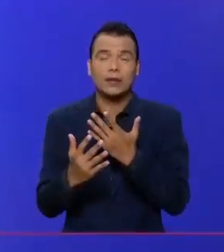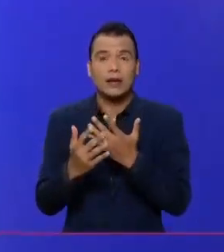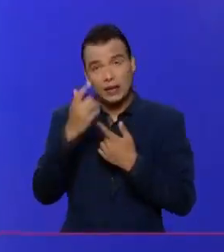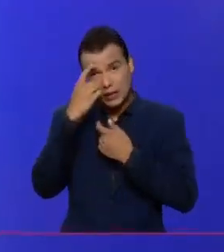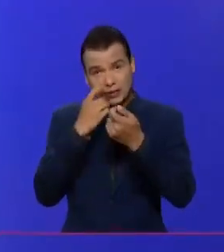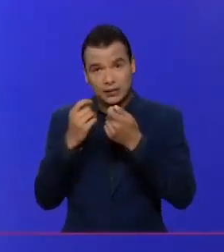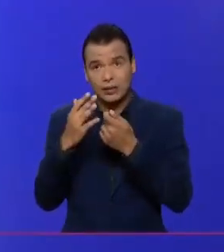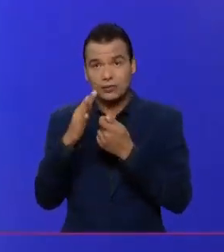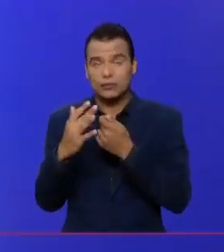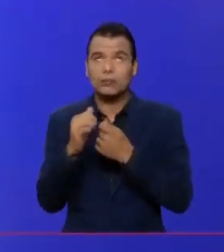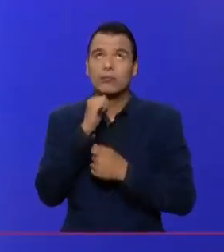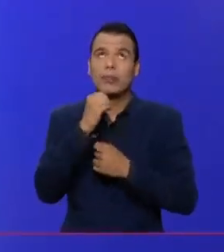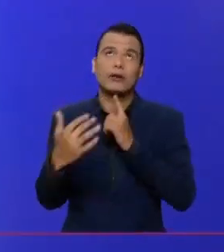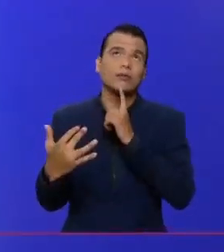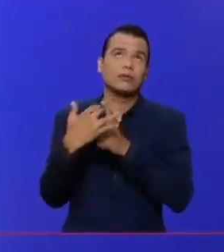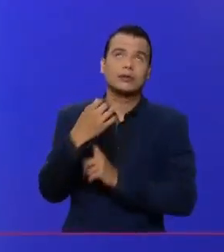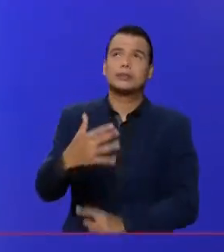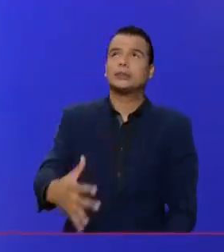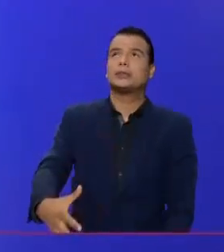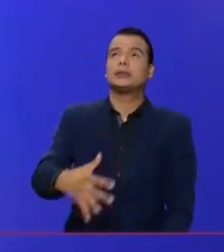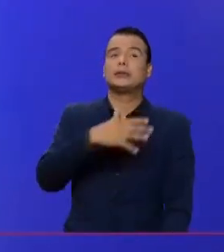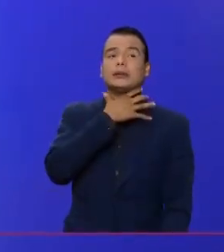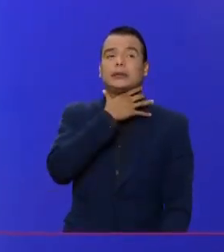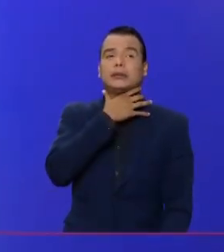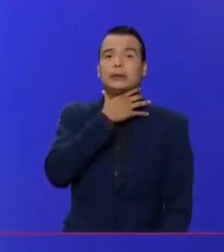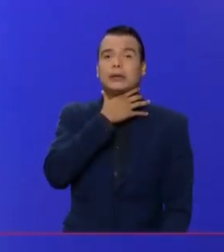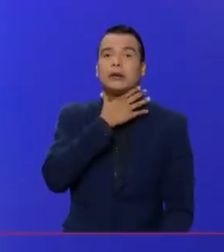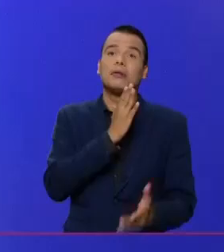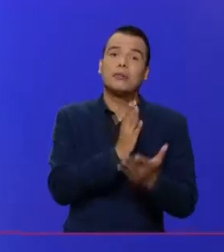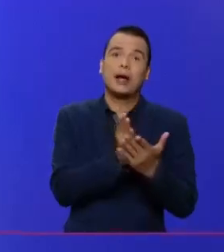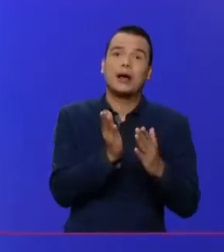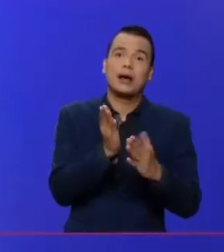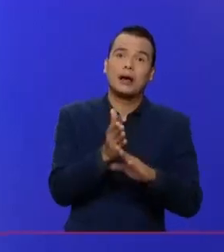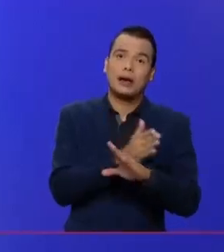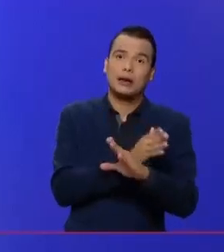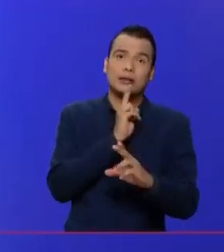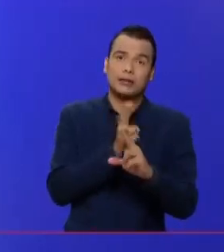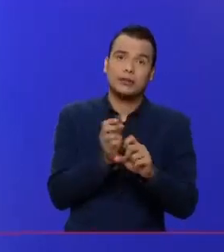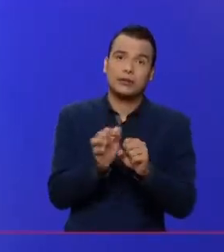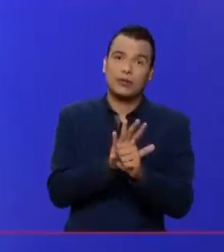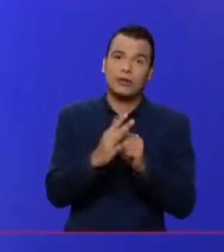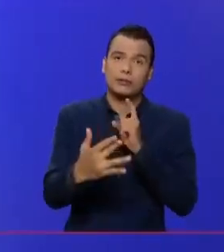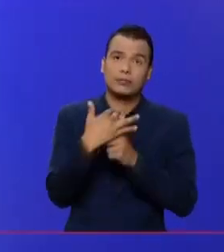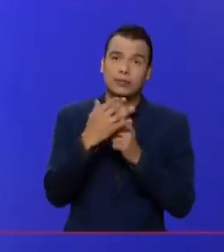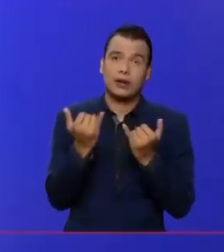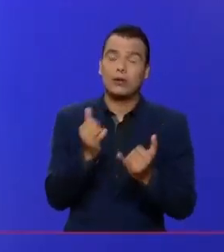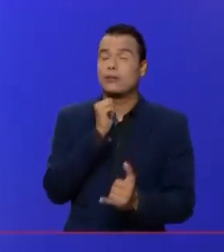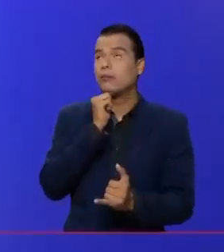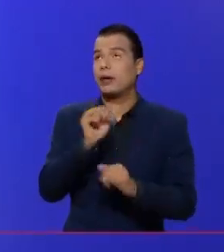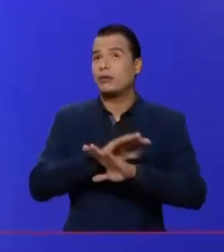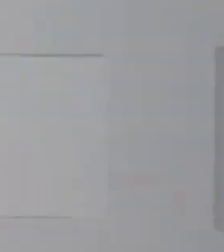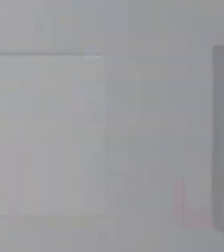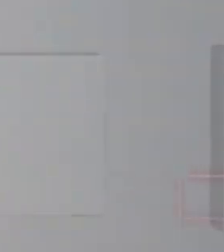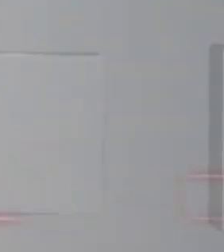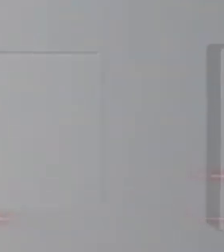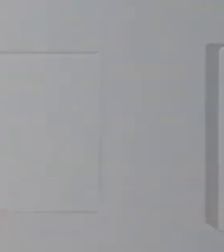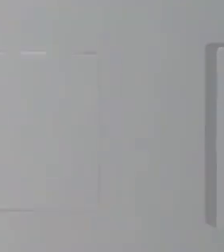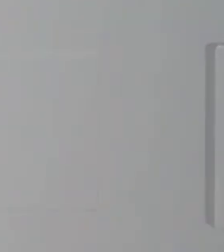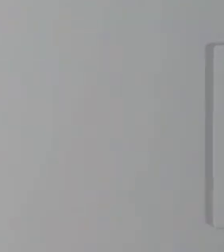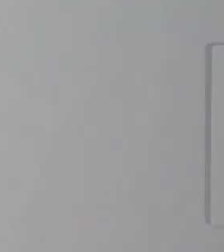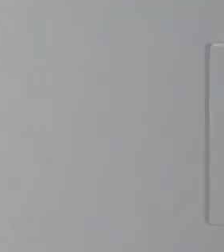Winston Viracachapava, buenas tardes, Winston. Esto en particular para el comercio circundante a la Laguna de la Cocha.